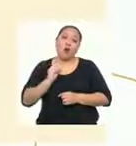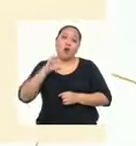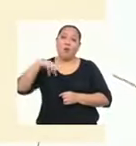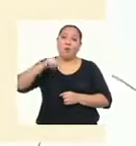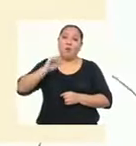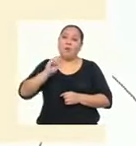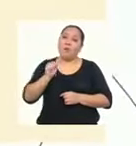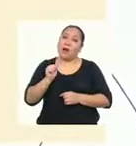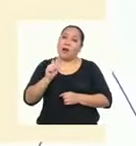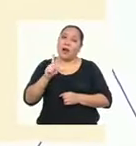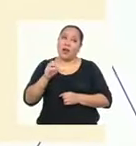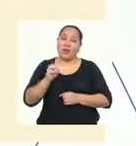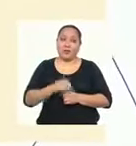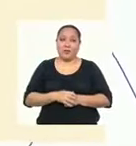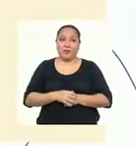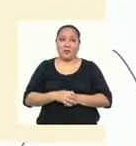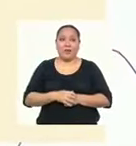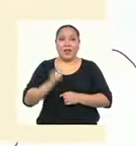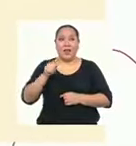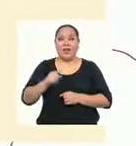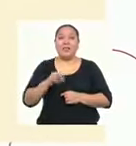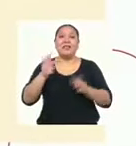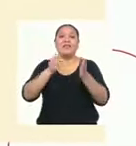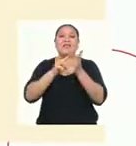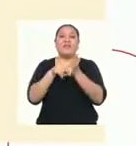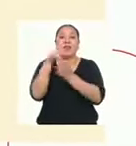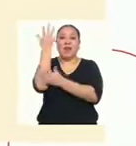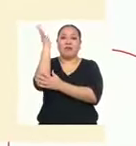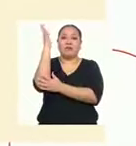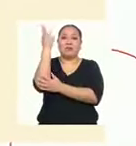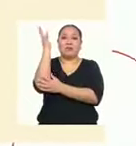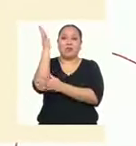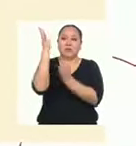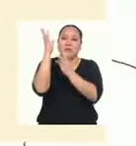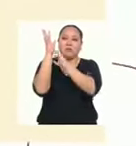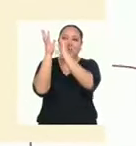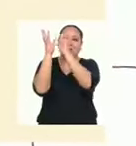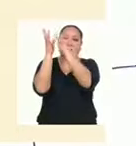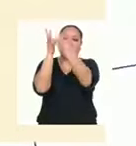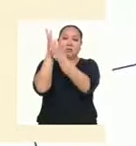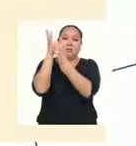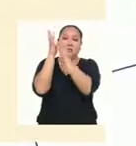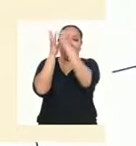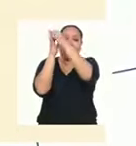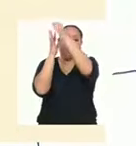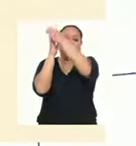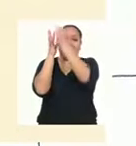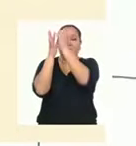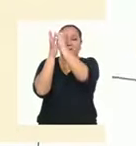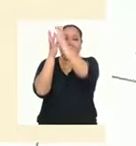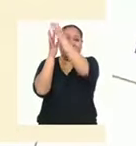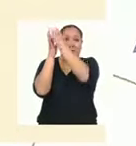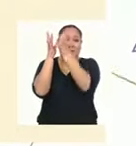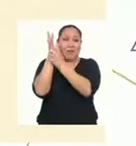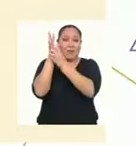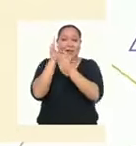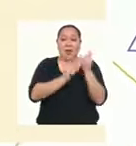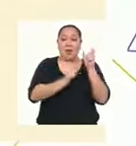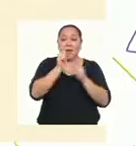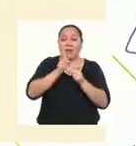La yunza consiste en tumbar un árbol que ha sido adornado con diferentes objetos. Los